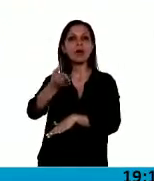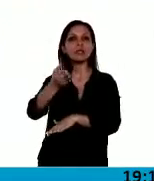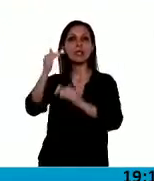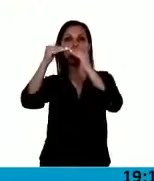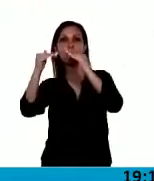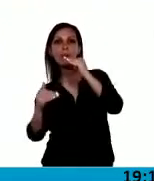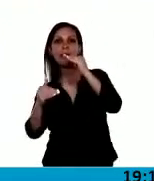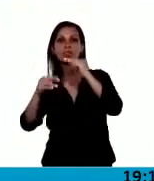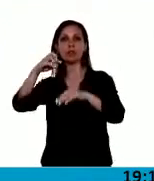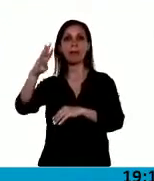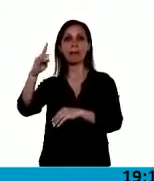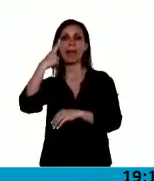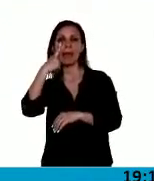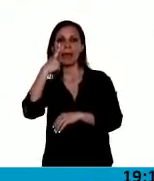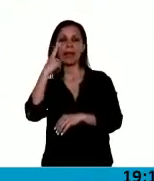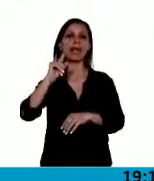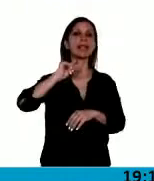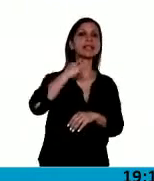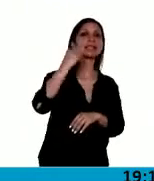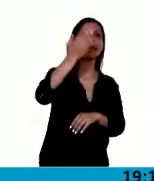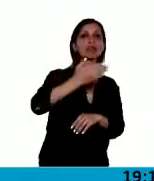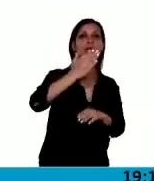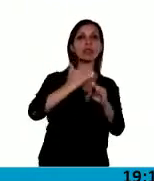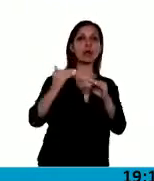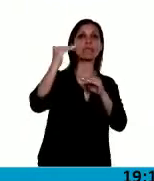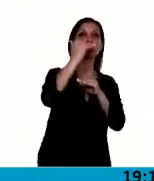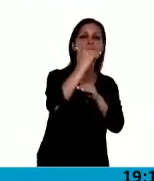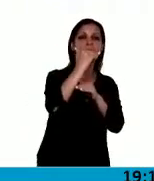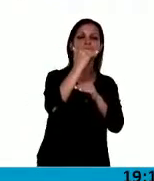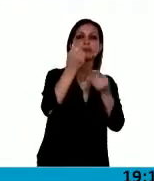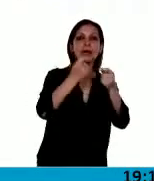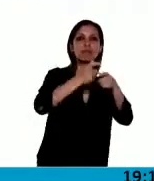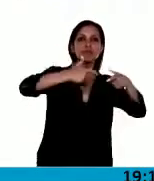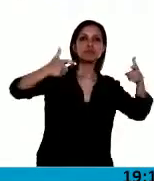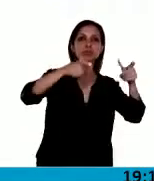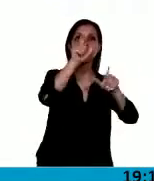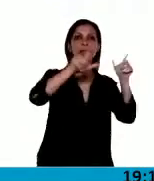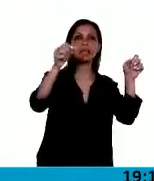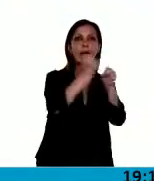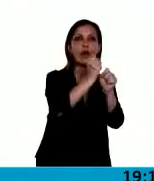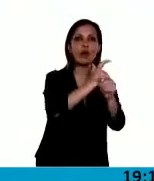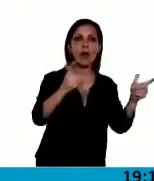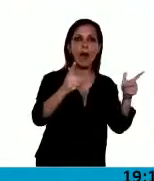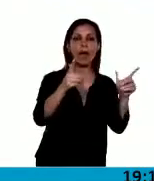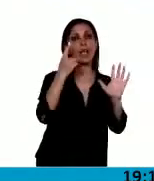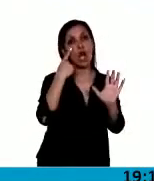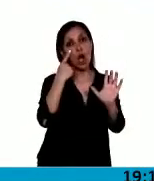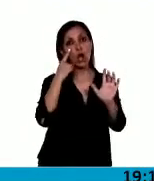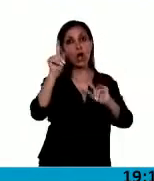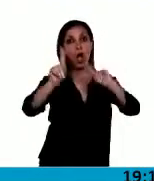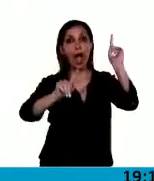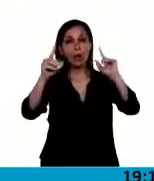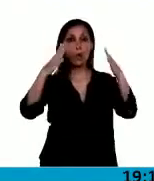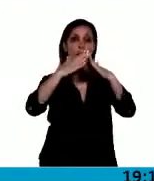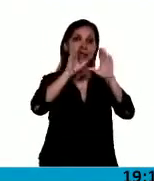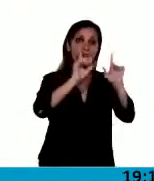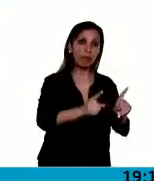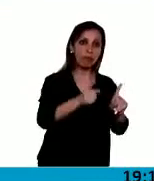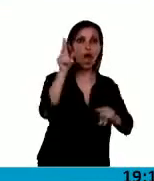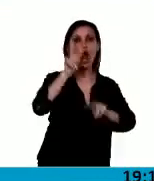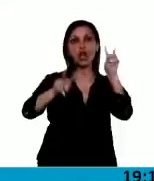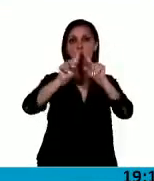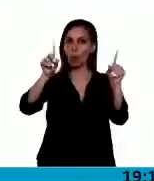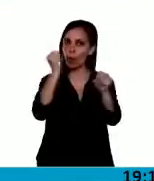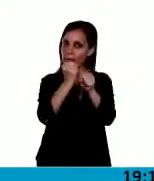porque el 13 por ciento más de desempleo y no contamos aquellos que están en sus casas y no buscan empleo porque el